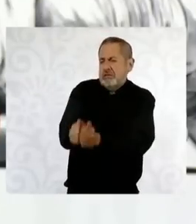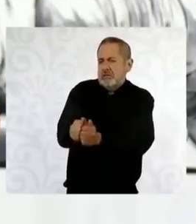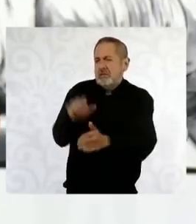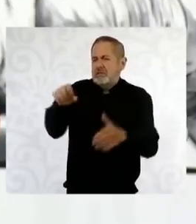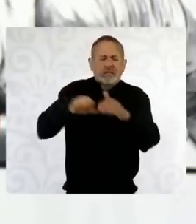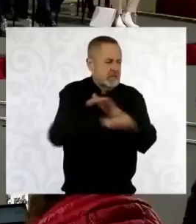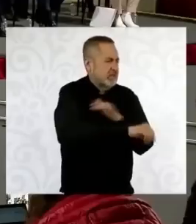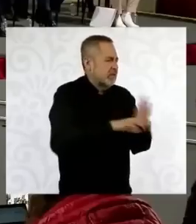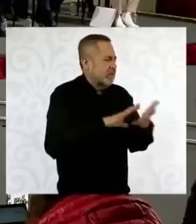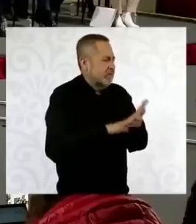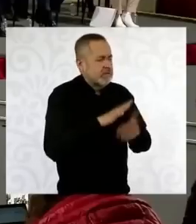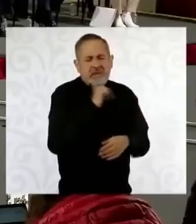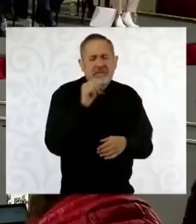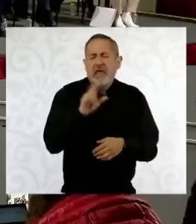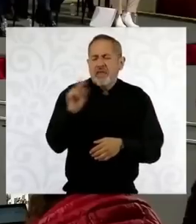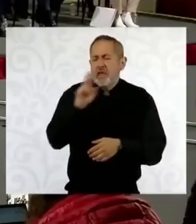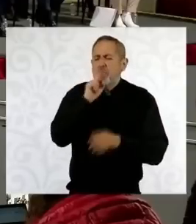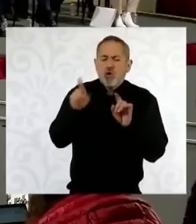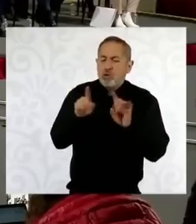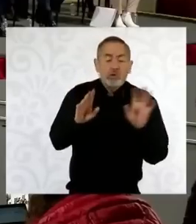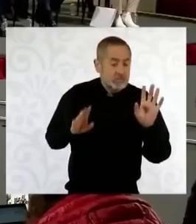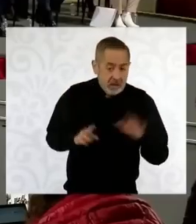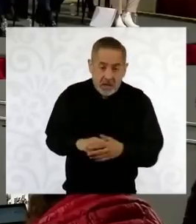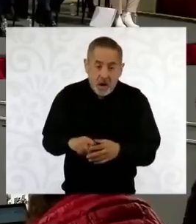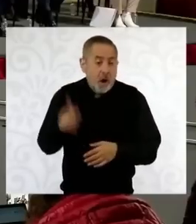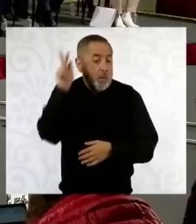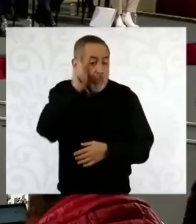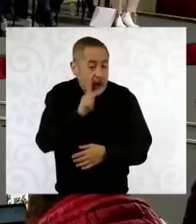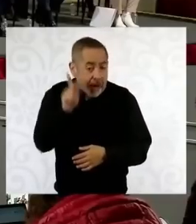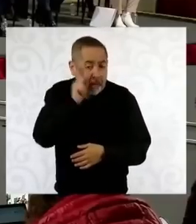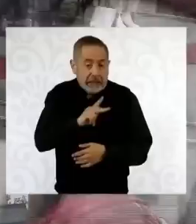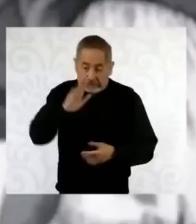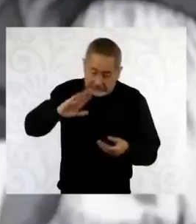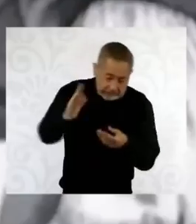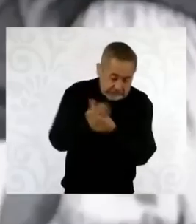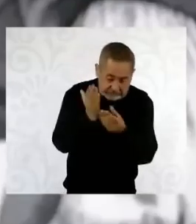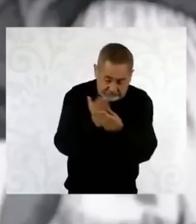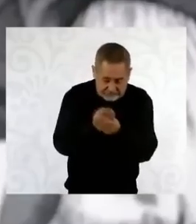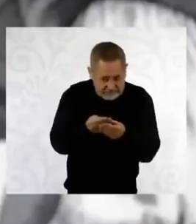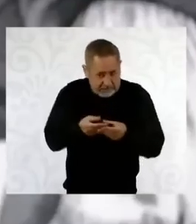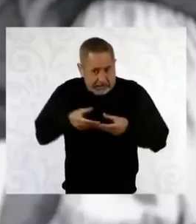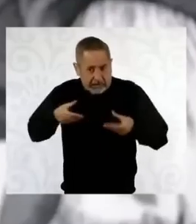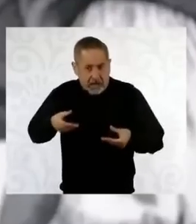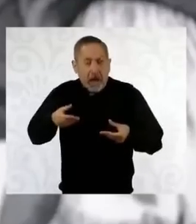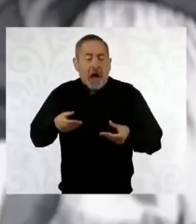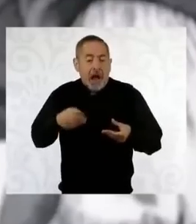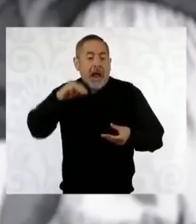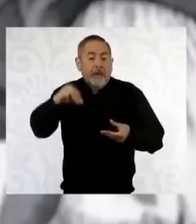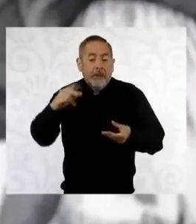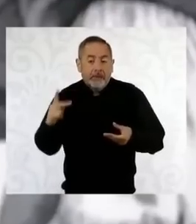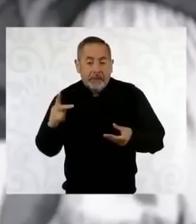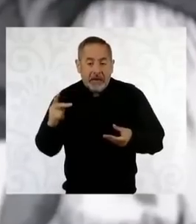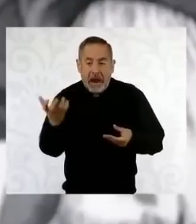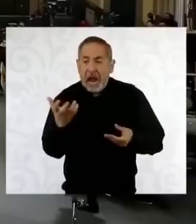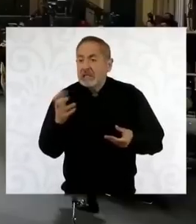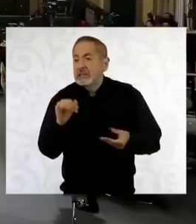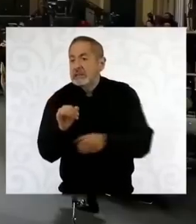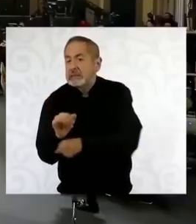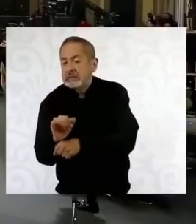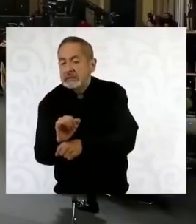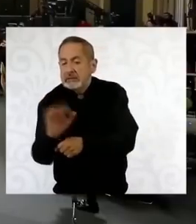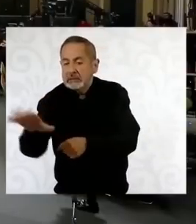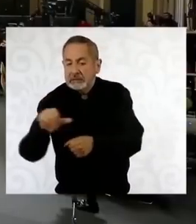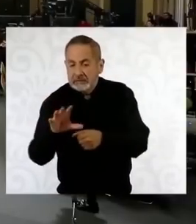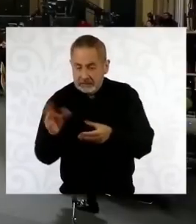que es un delincuente, no. Tienen que presentarse las pruebas ante un juez por parte del Ministerio Público. Aunque la